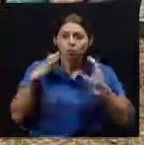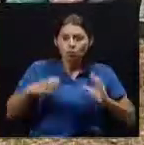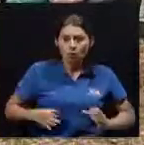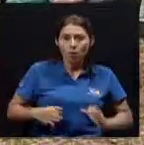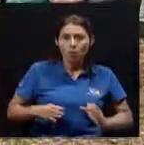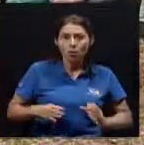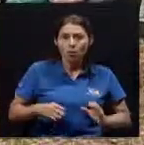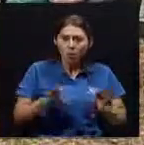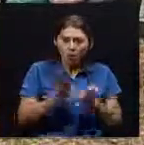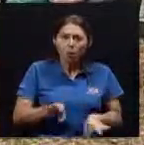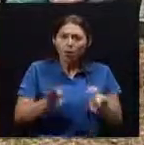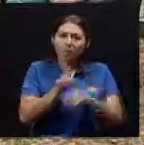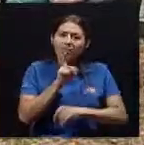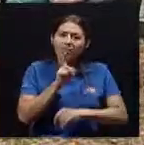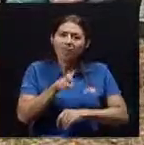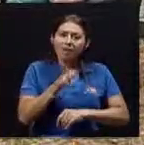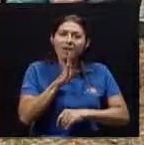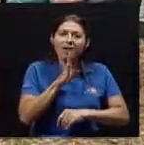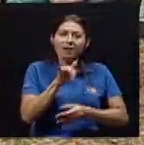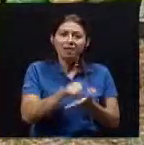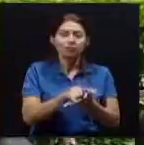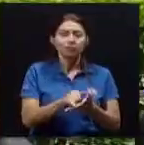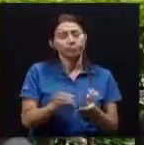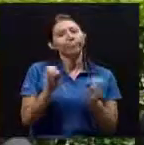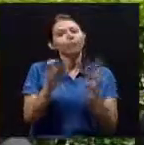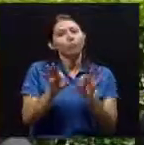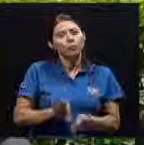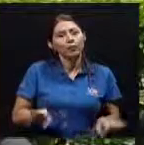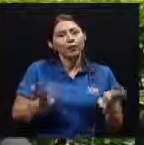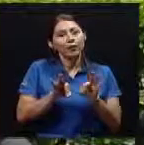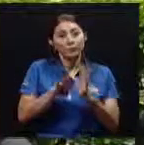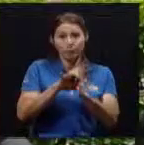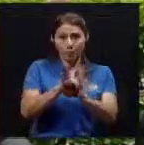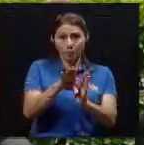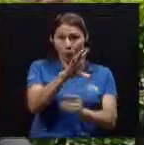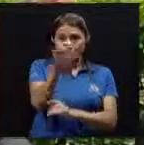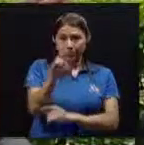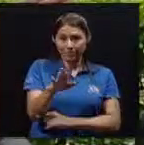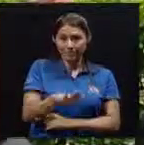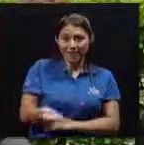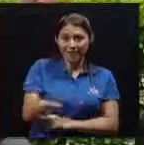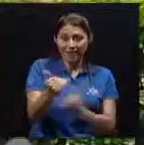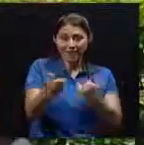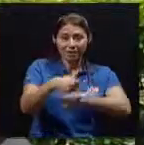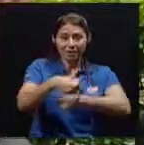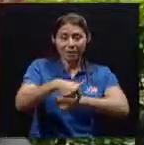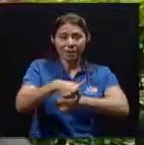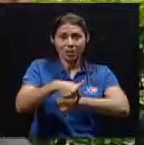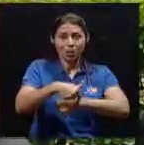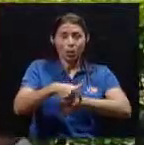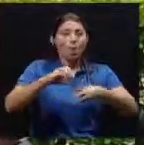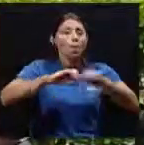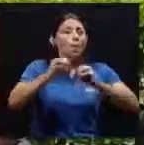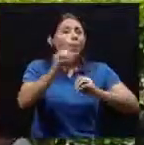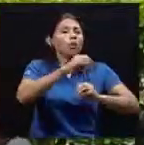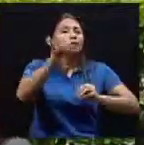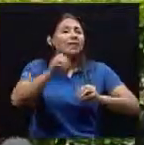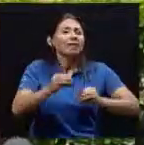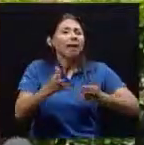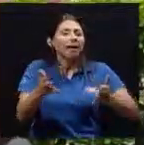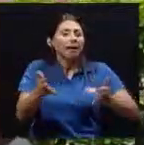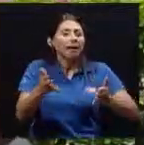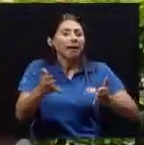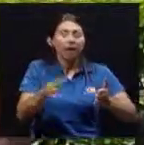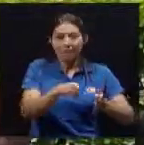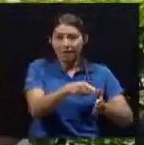mencionando, ¿por qué? Porque en este momento en Costa Rica, por ejemplo, hay un porcentaje importante de que los padres de